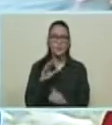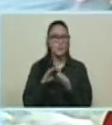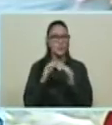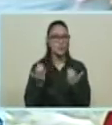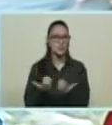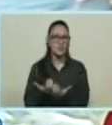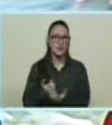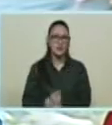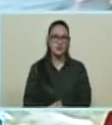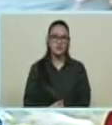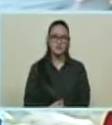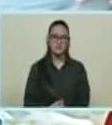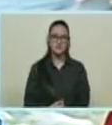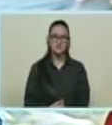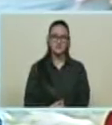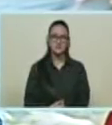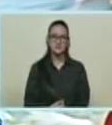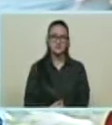récord mundial,